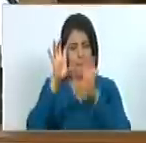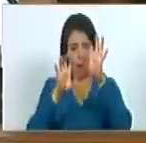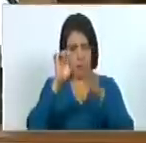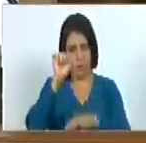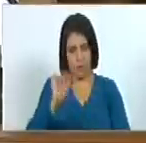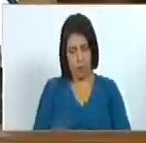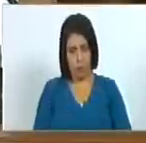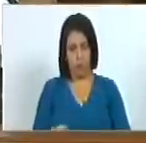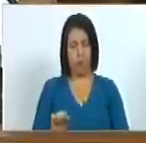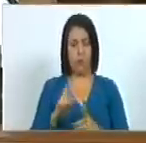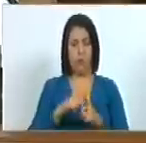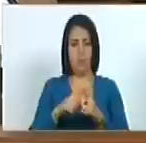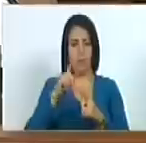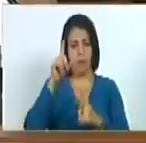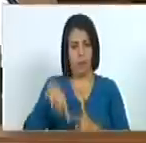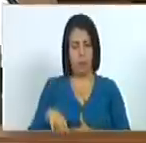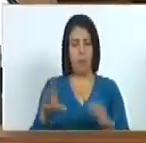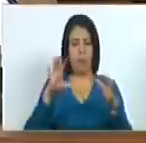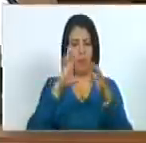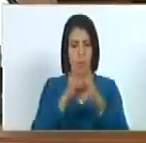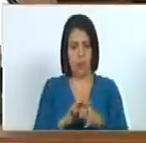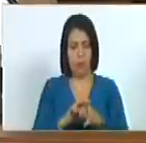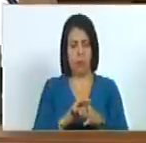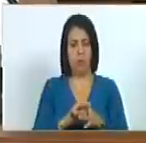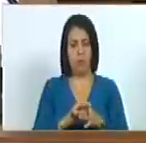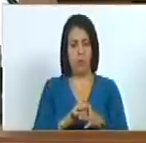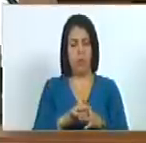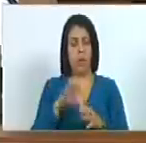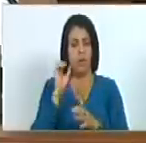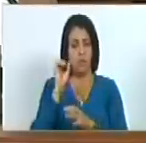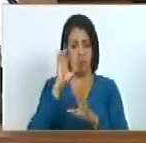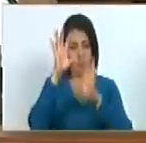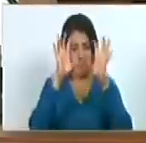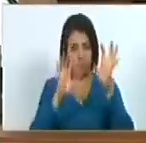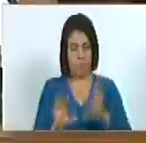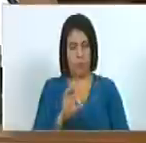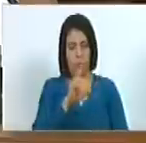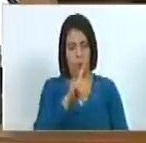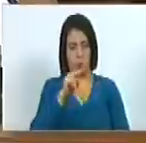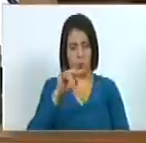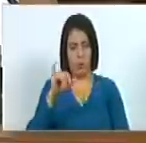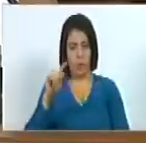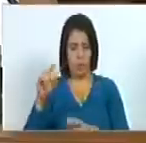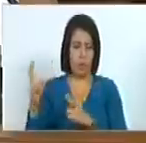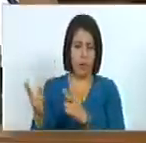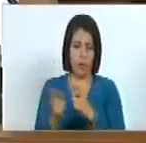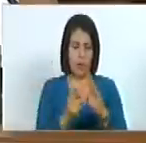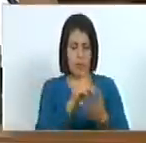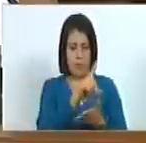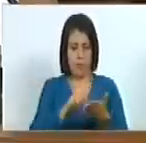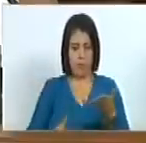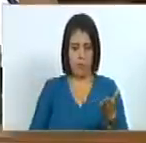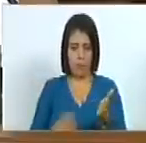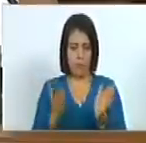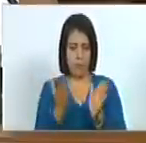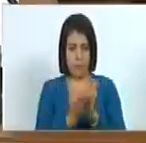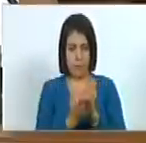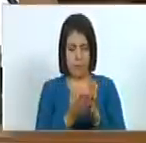Mercosur, Parlasur, y de la Unión Interparlamentaria, UIP, indicados en lista